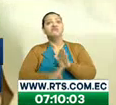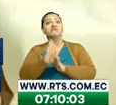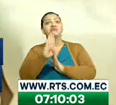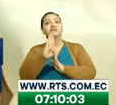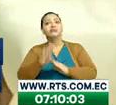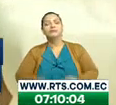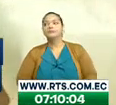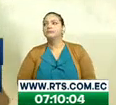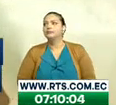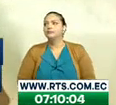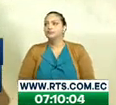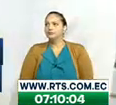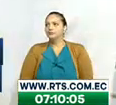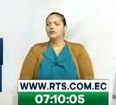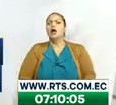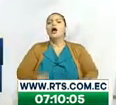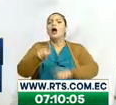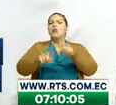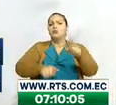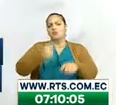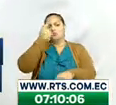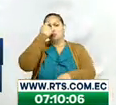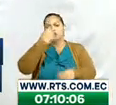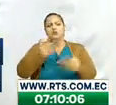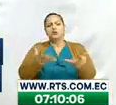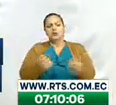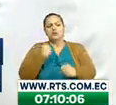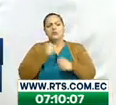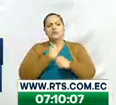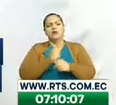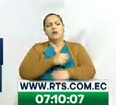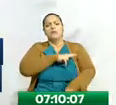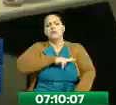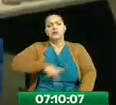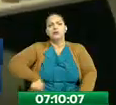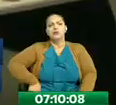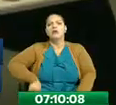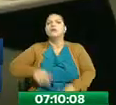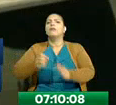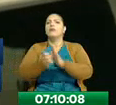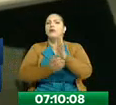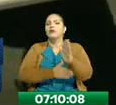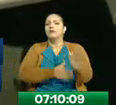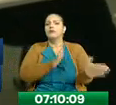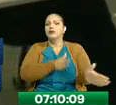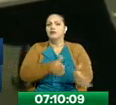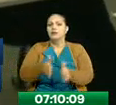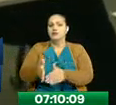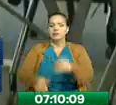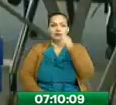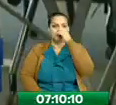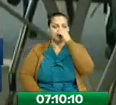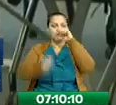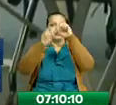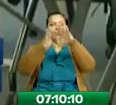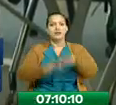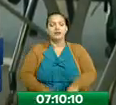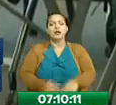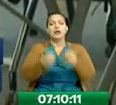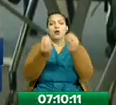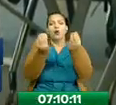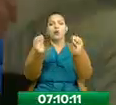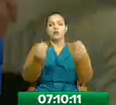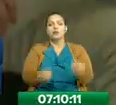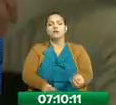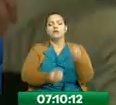llegan a durar 6 meses. Para ello, la Secretaría de las Juventudes explica que existen 31 entidades del gobierno que